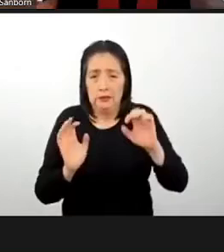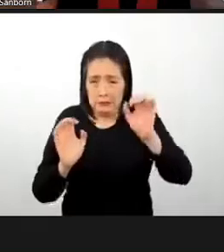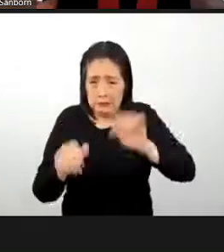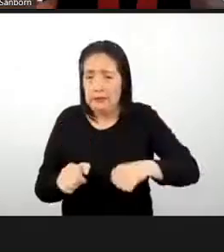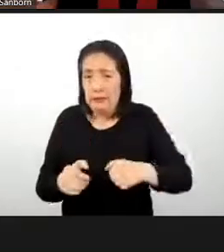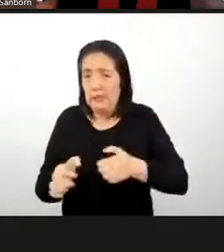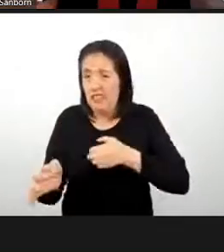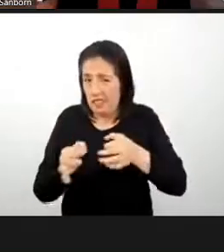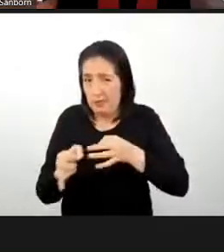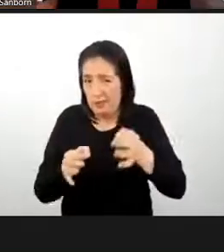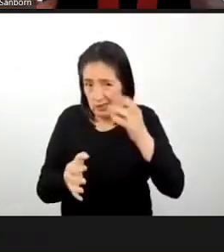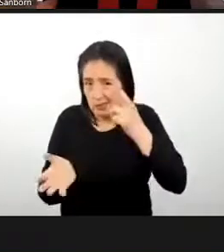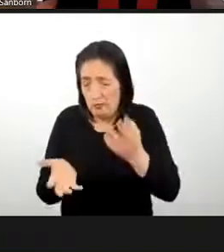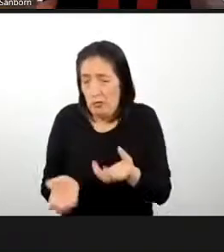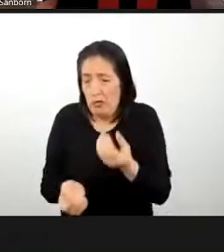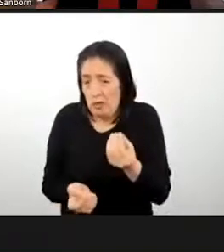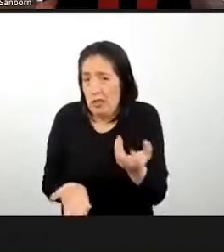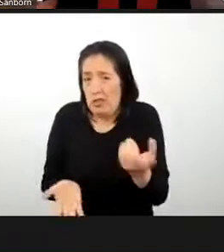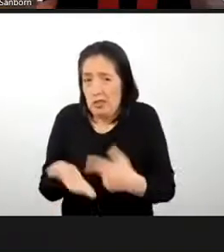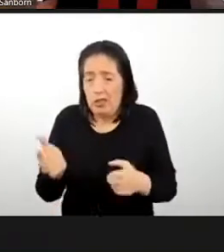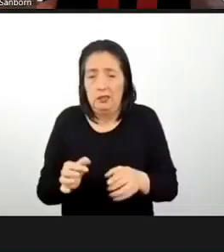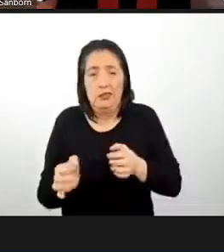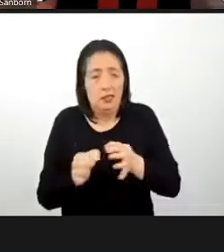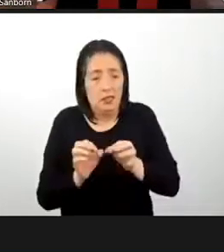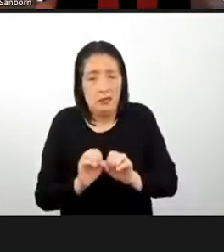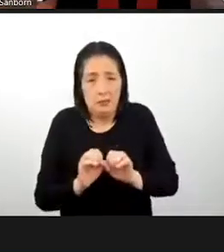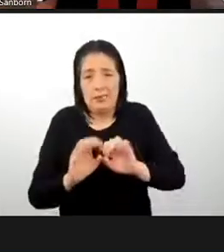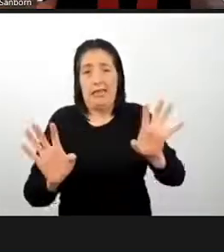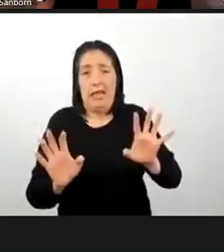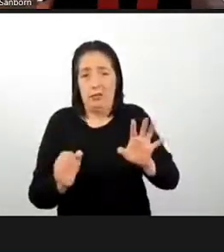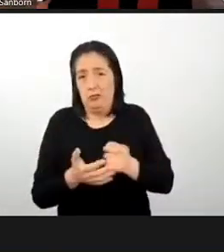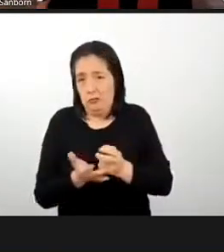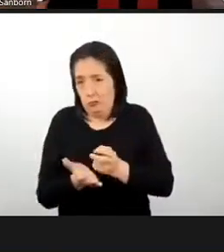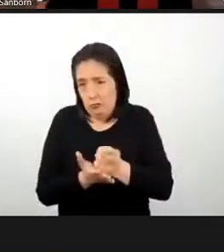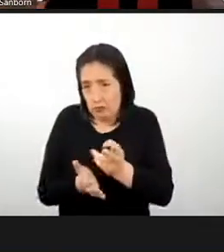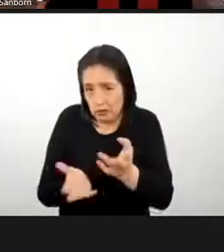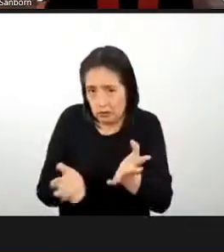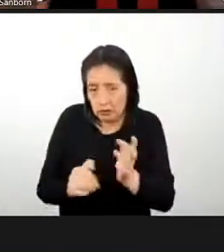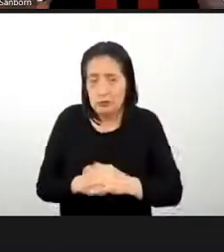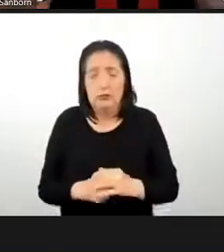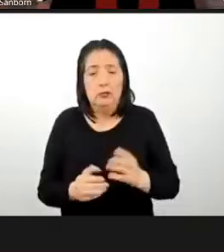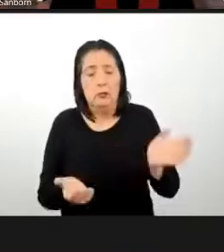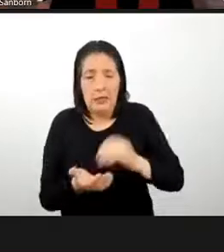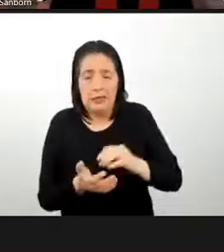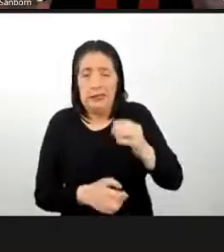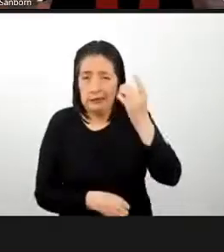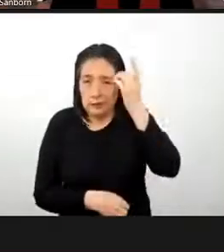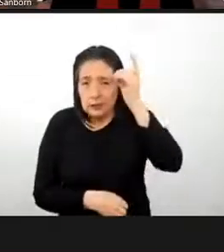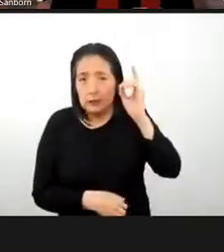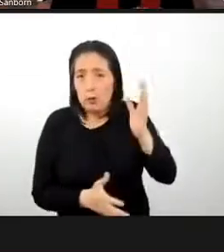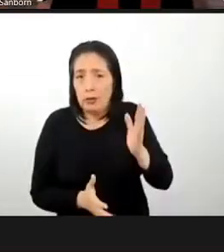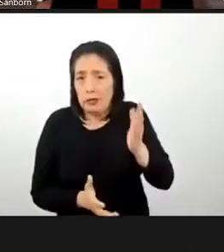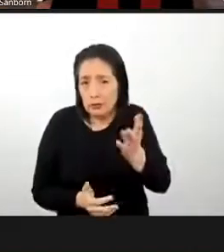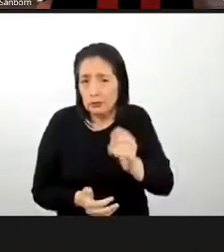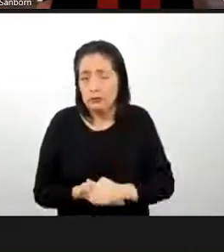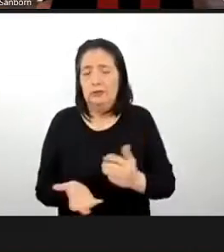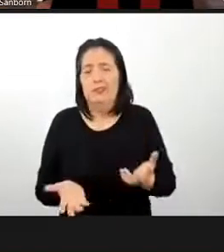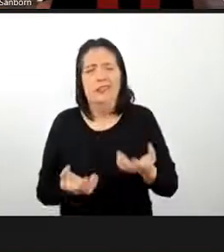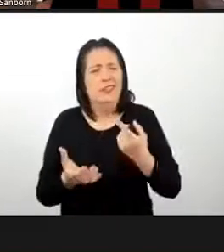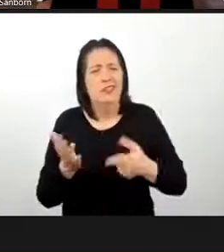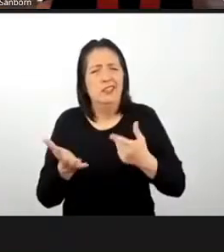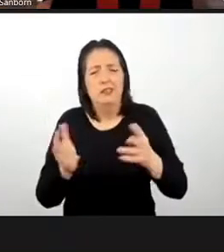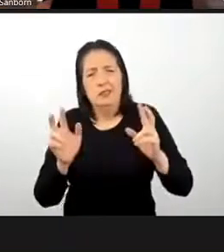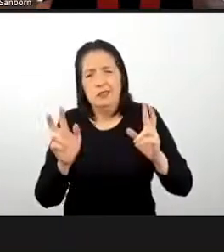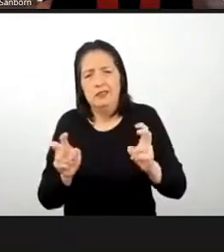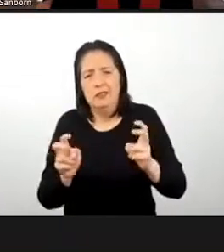justificar, ¿no? Lo que hace, tiene que ser más transparente, más democrático, y esto se traduce en